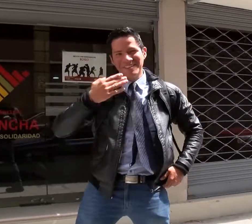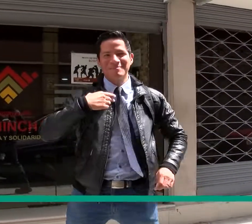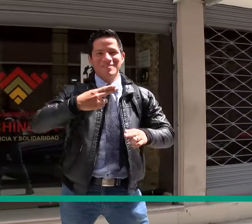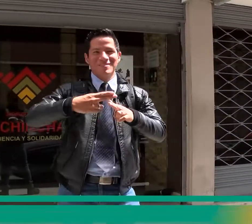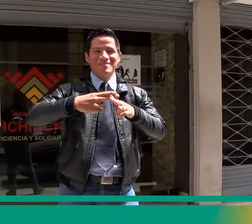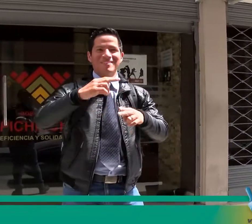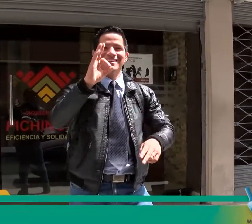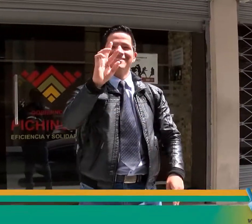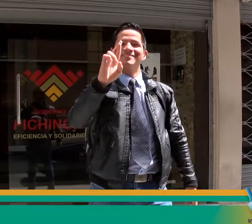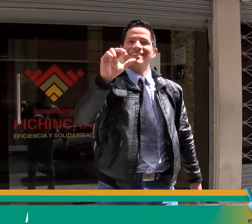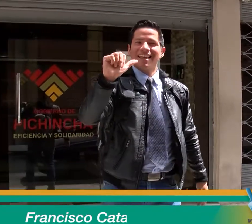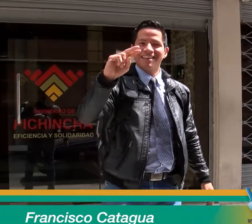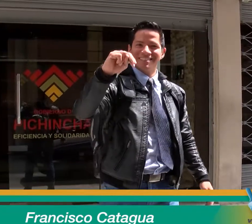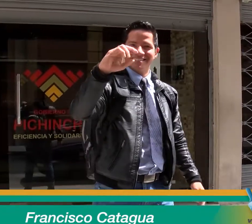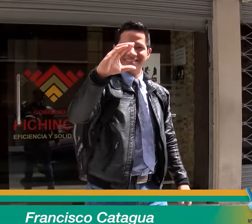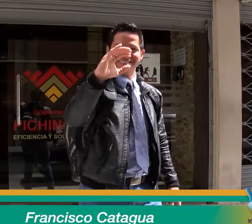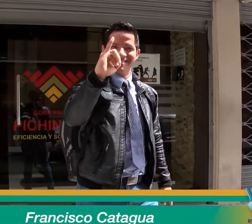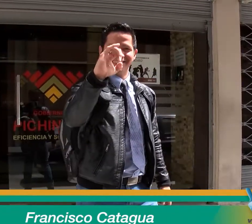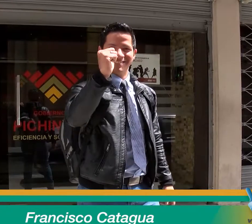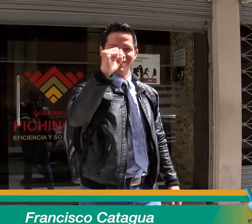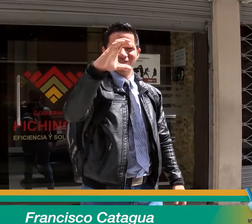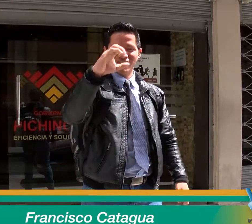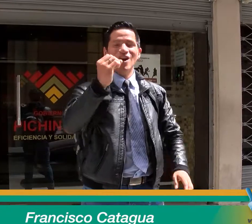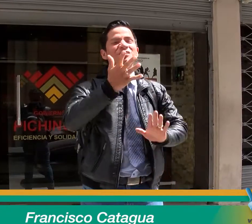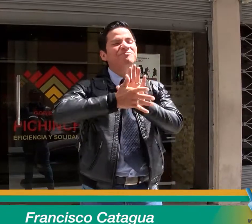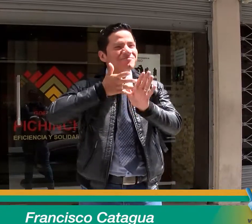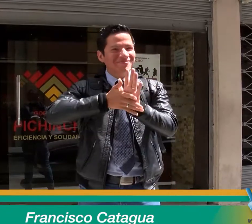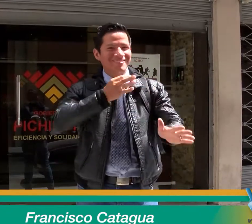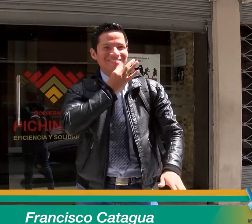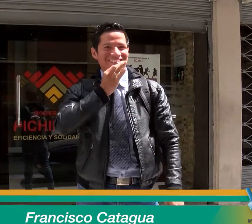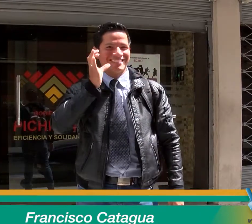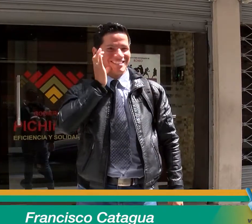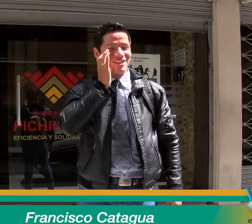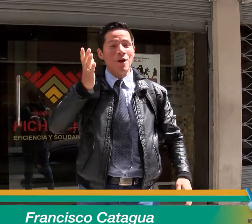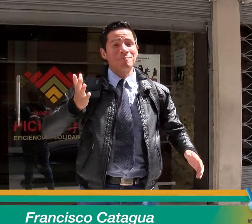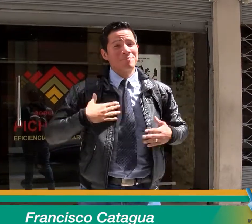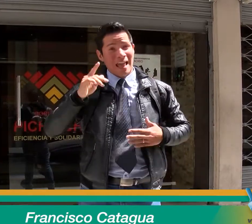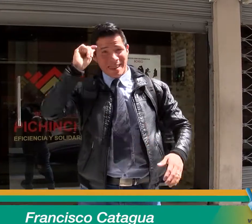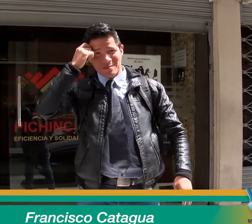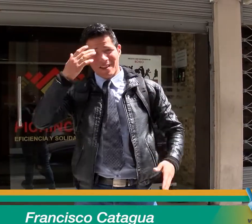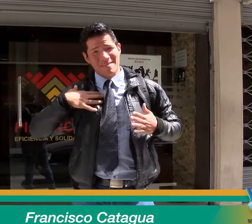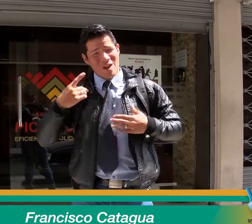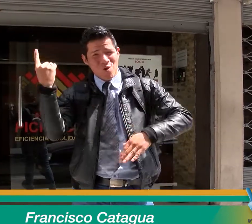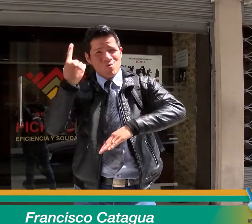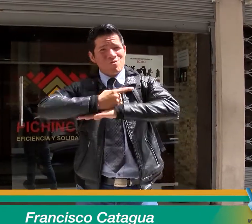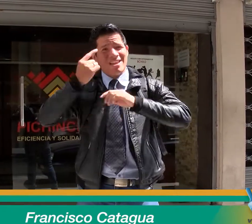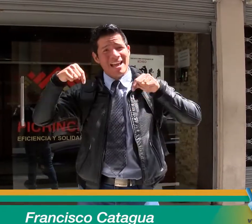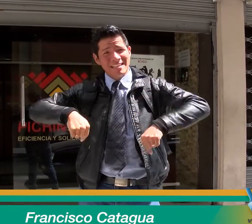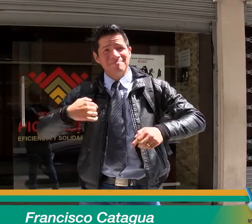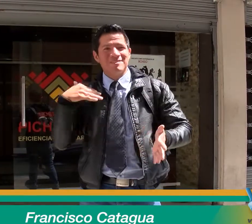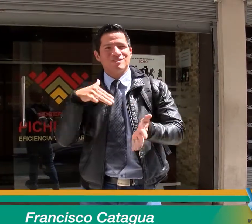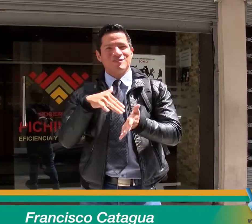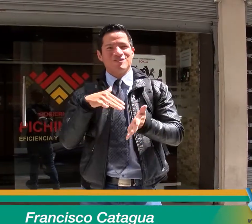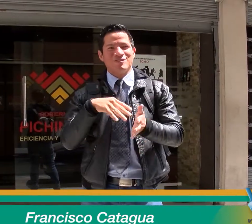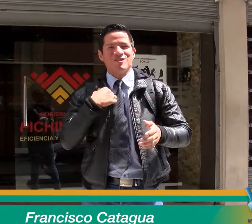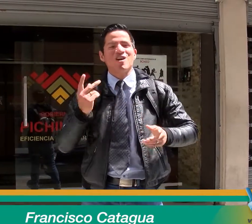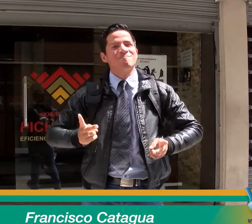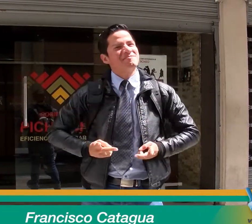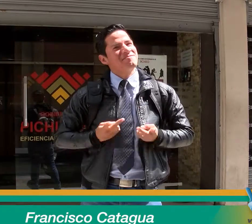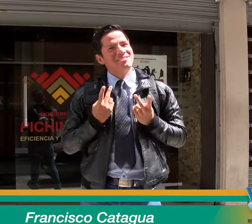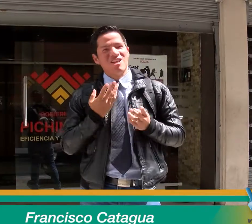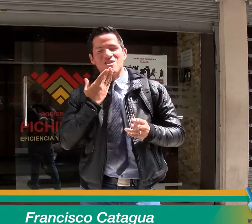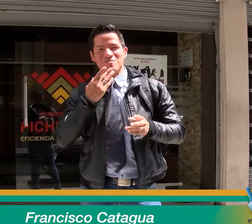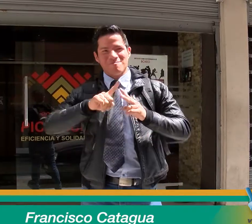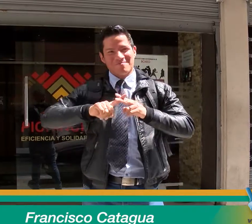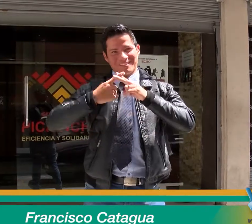Hola, ¿qué tal? ¿Cómo están? Mi nombre es Francisco y la seña con la que me identifico es esta. Bueno, hoy van a conocer un poco